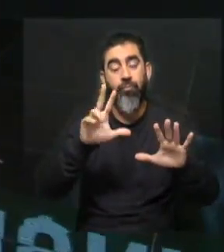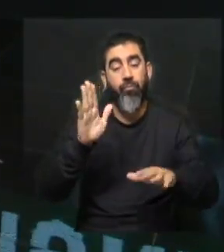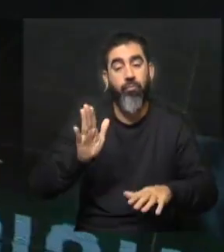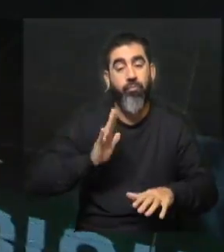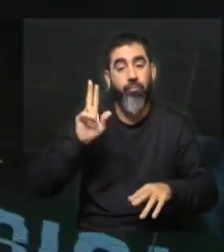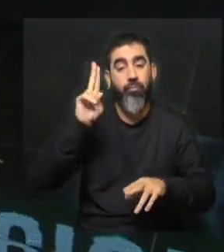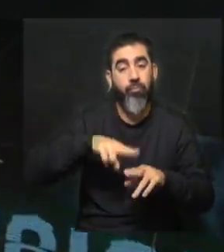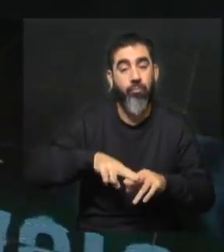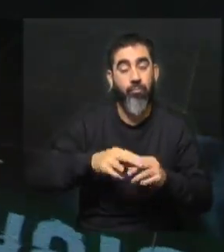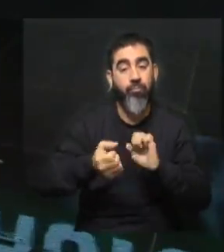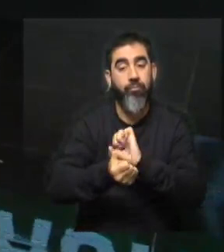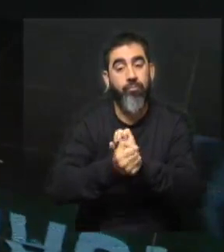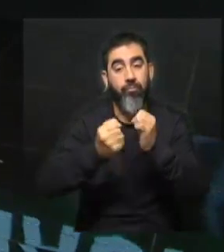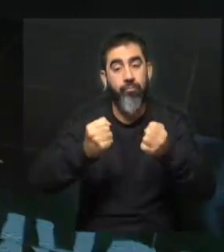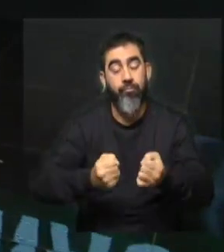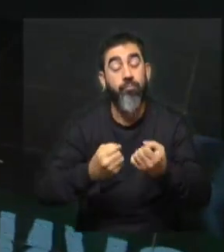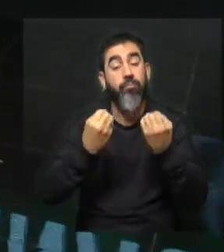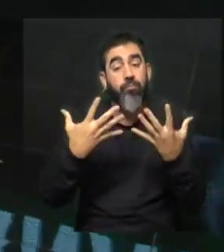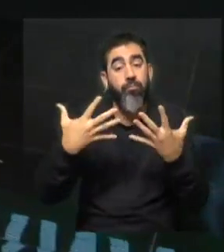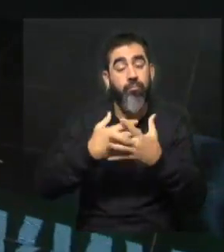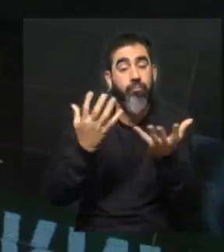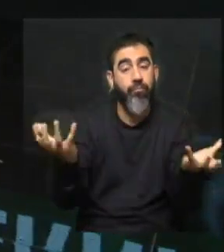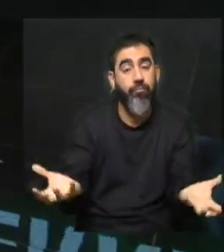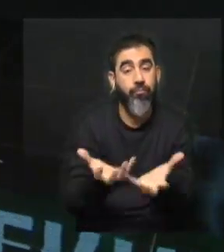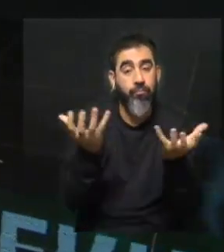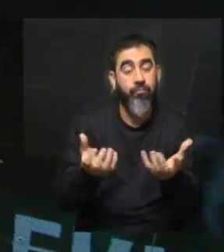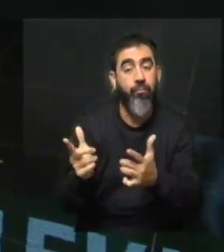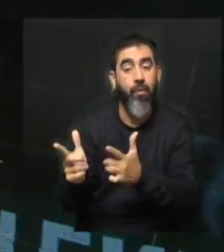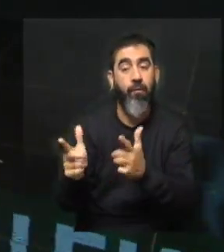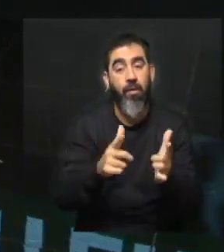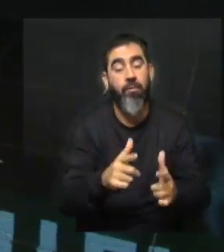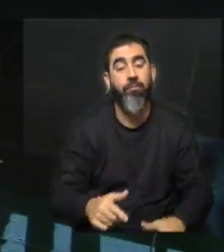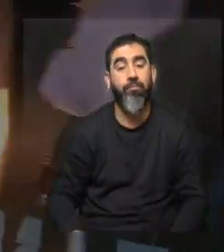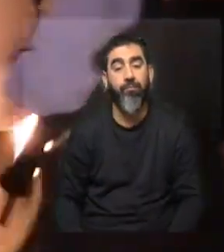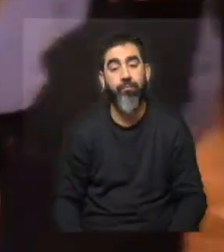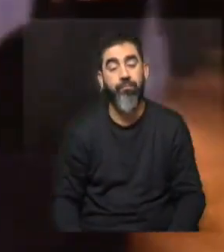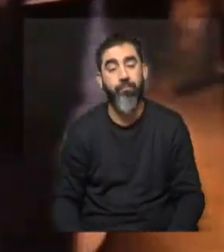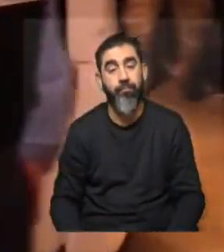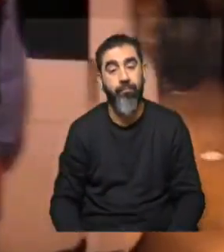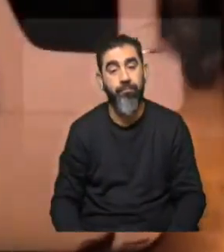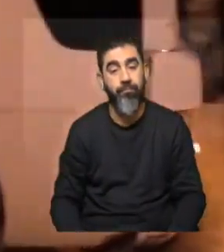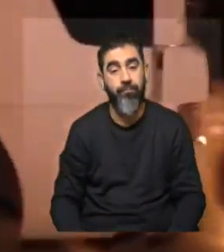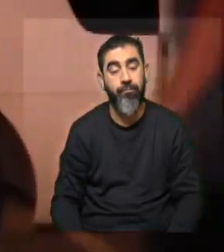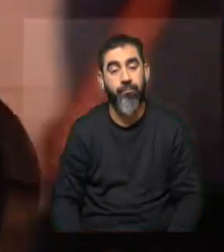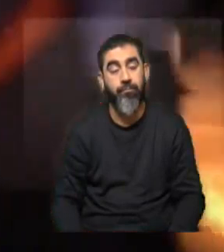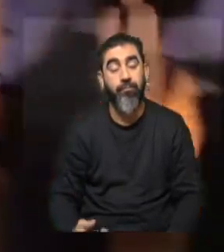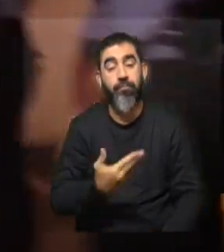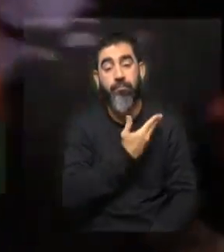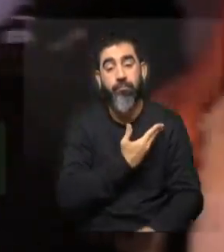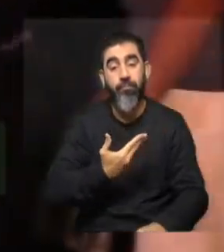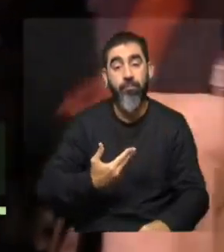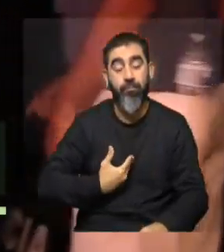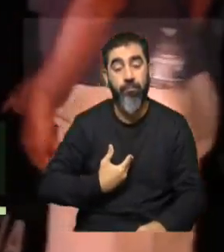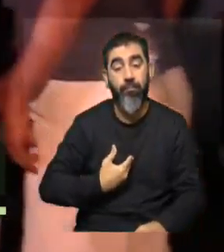mujeres fallecidas en una cárcel de Honduras víctimas del fuego y las balas era presidenta de